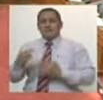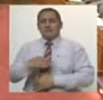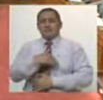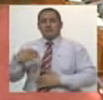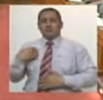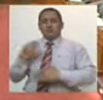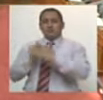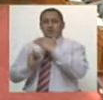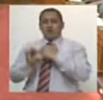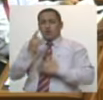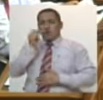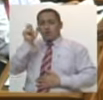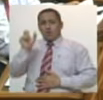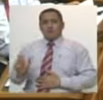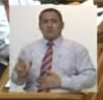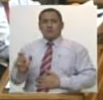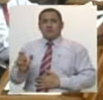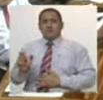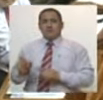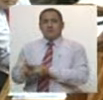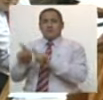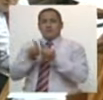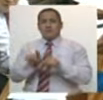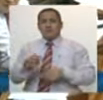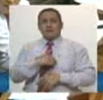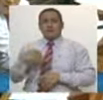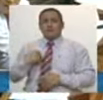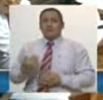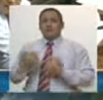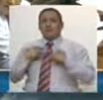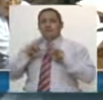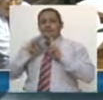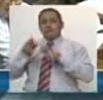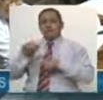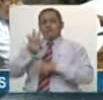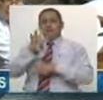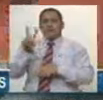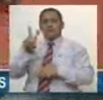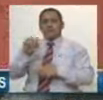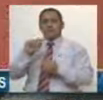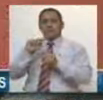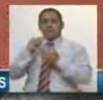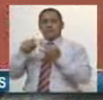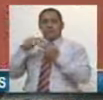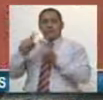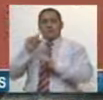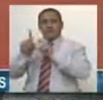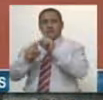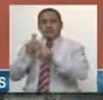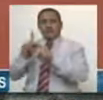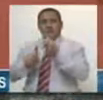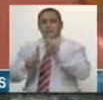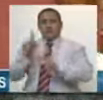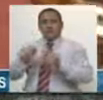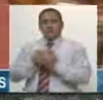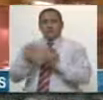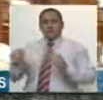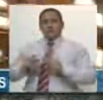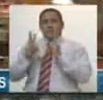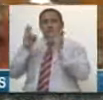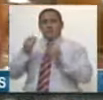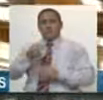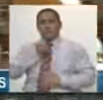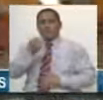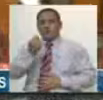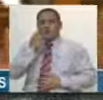del Interior, Daniel Urresti. El ministro tendrá que responder 42 preguntas del pliego de interpelatoria, algunas de ellas sobre el caso del periodista